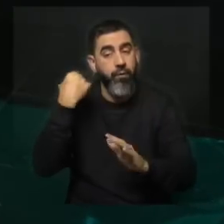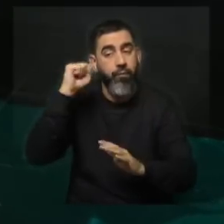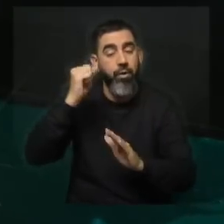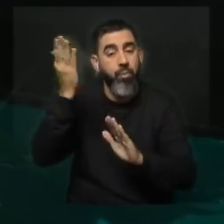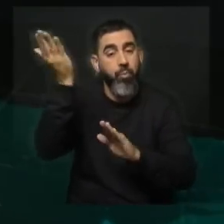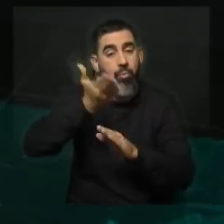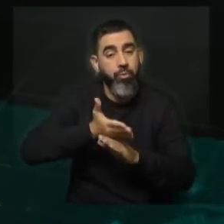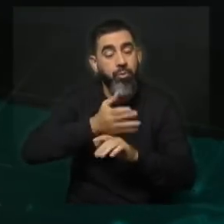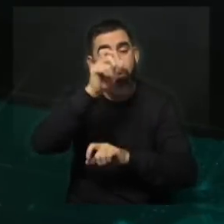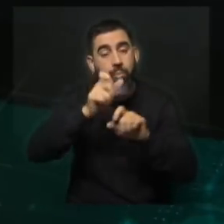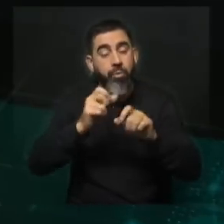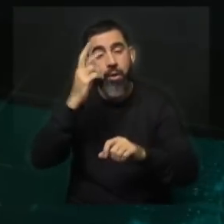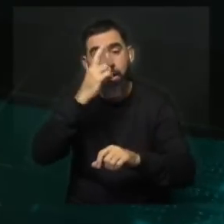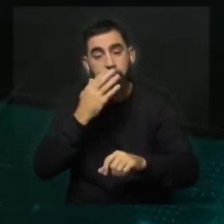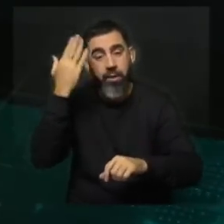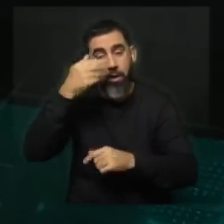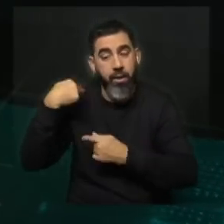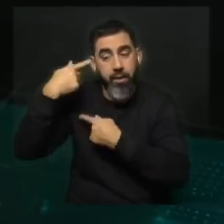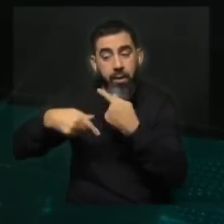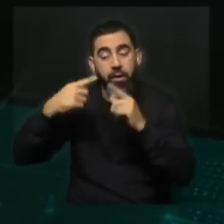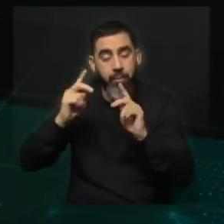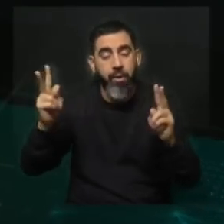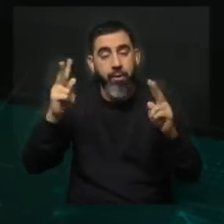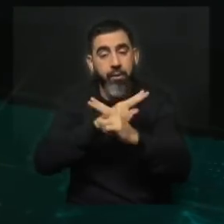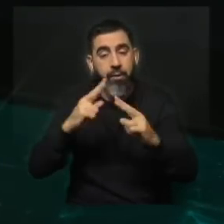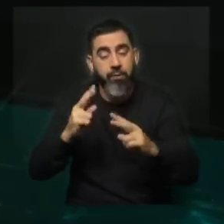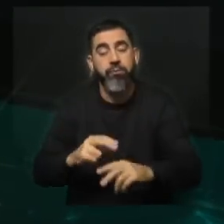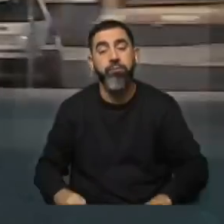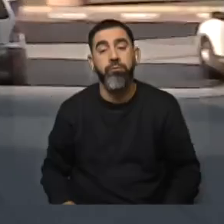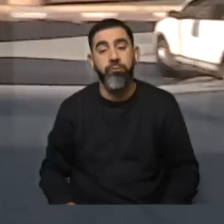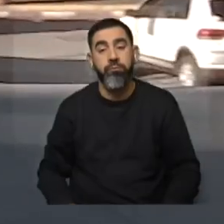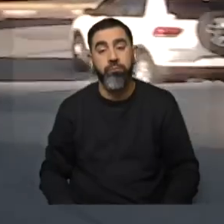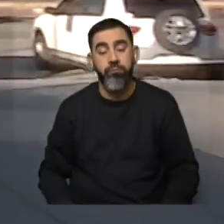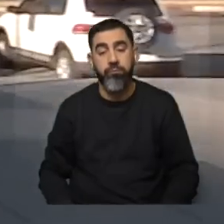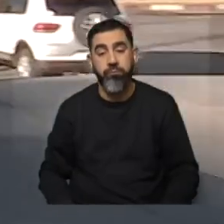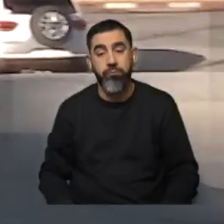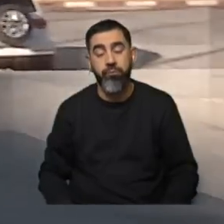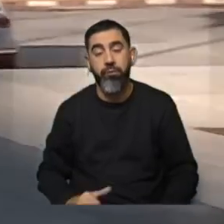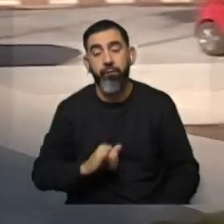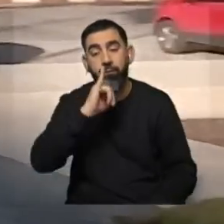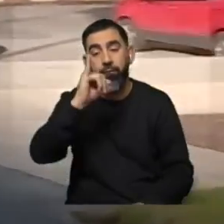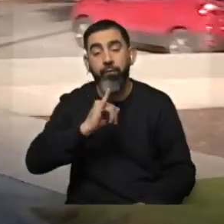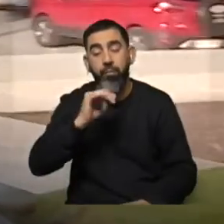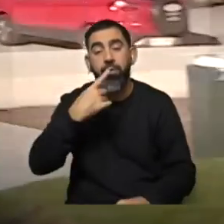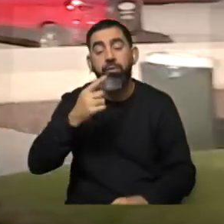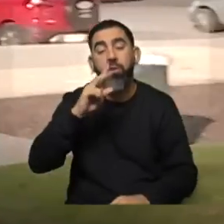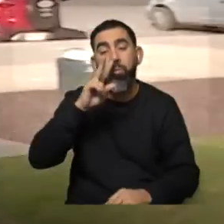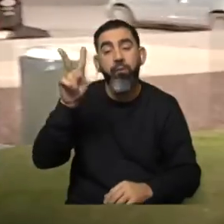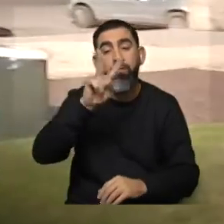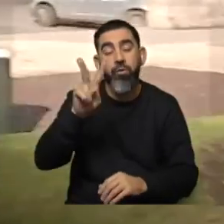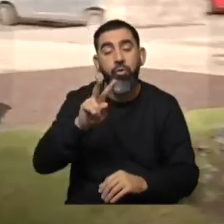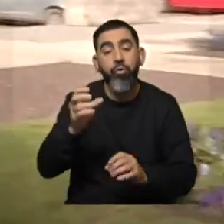la cuota establecida para personas afro y también población trans el informe Establece que en 2022